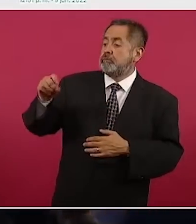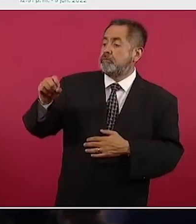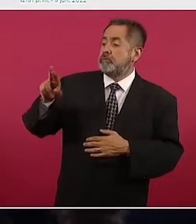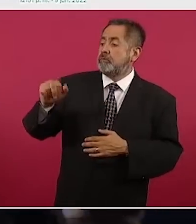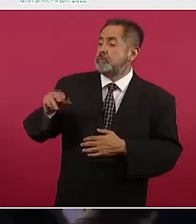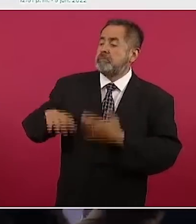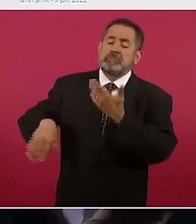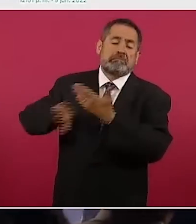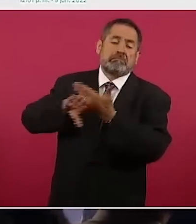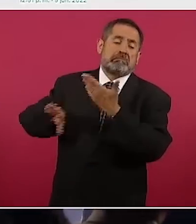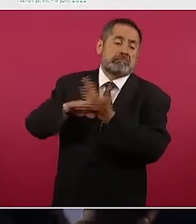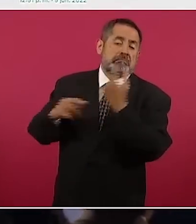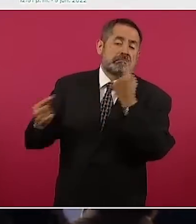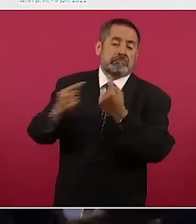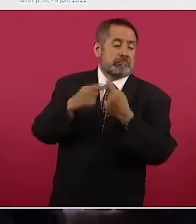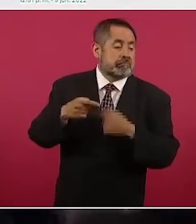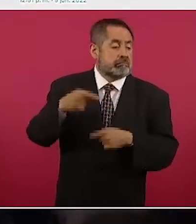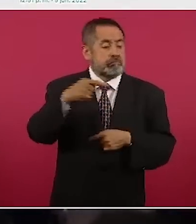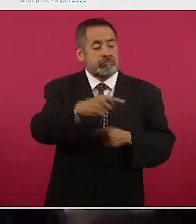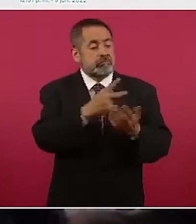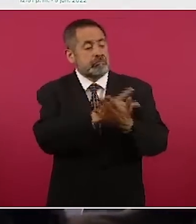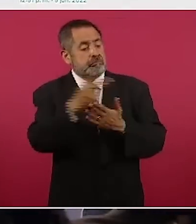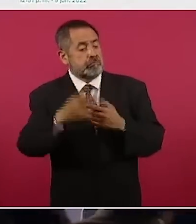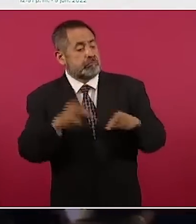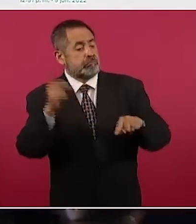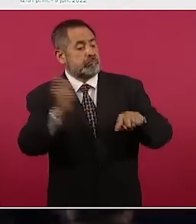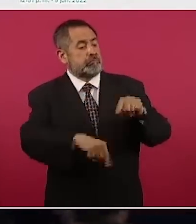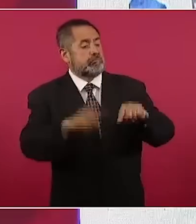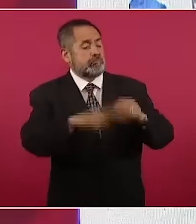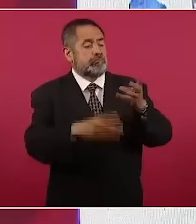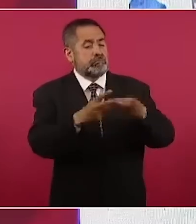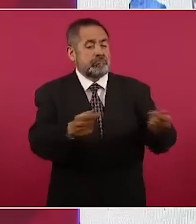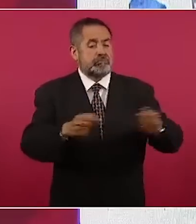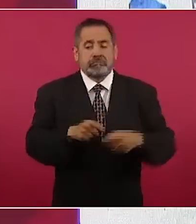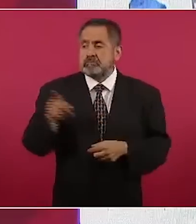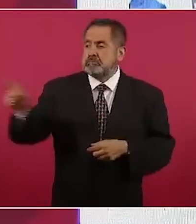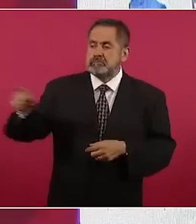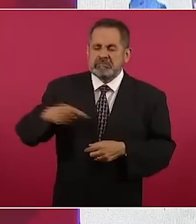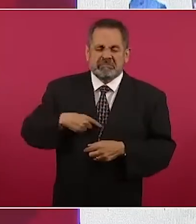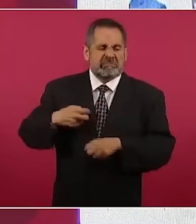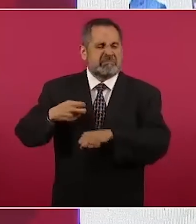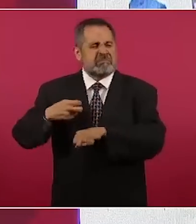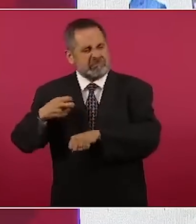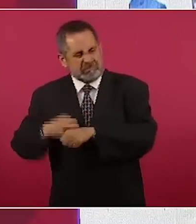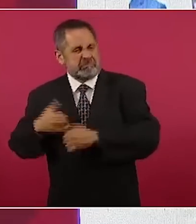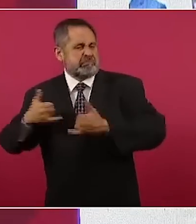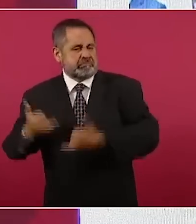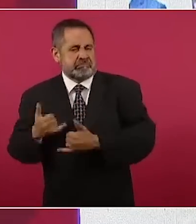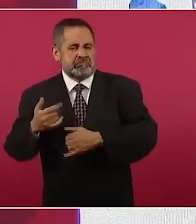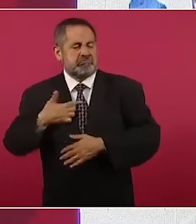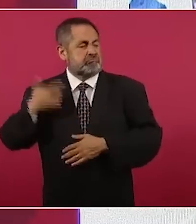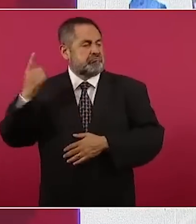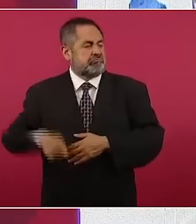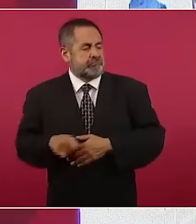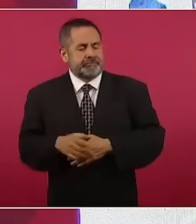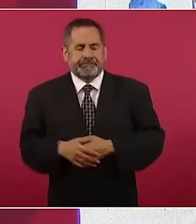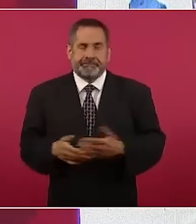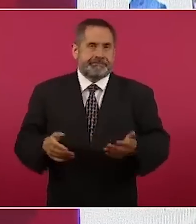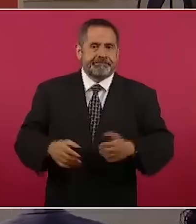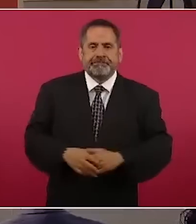atacar y destruir programas sólo por capricho autoritario.